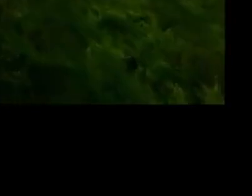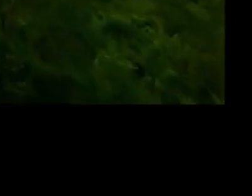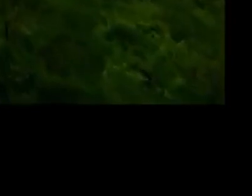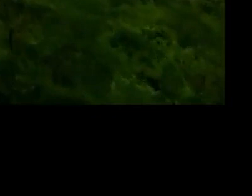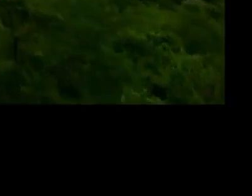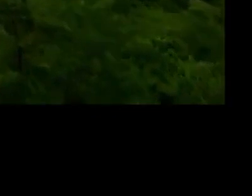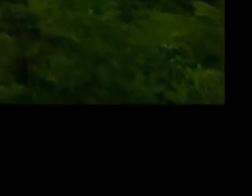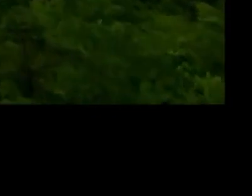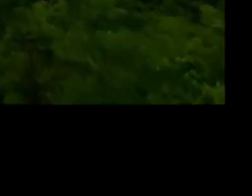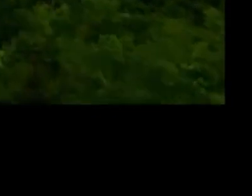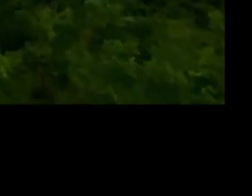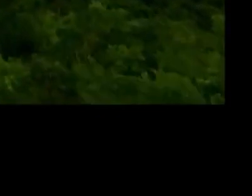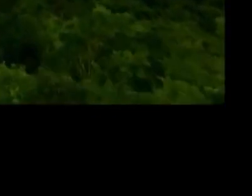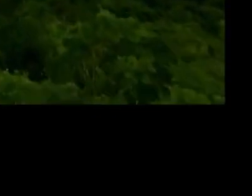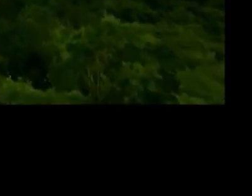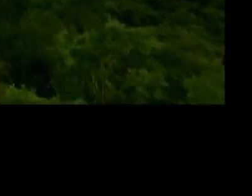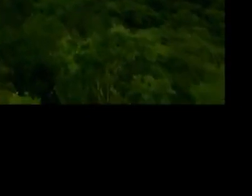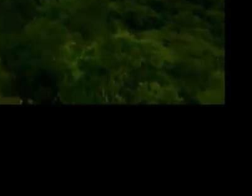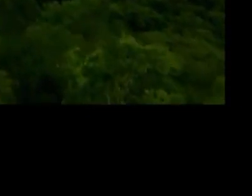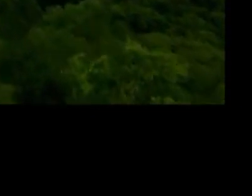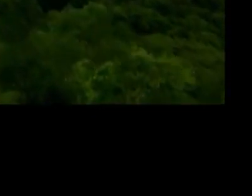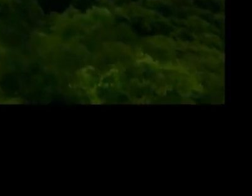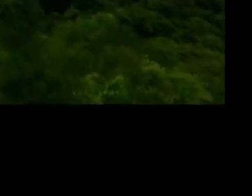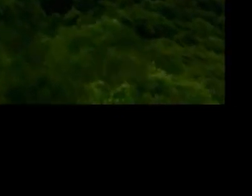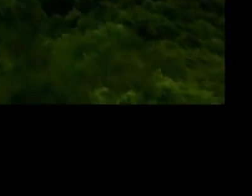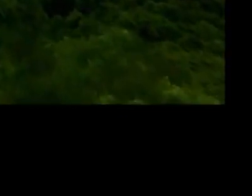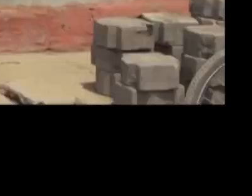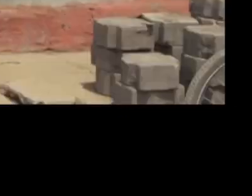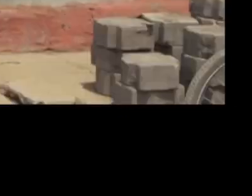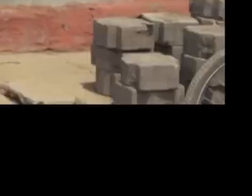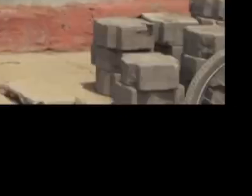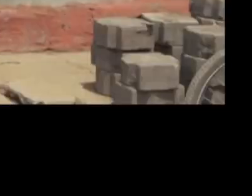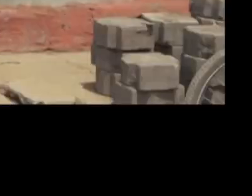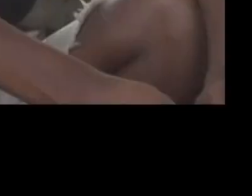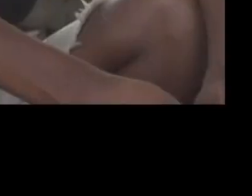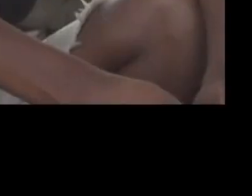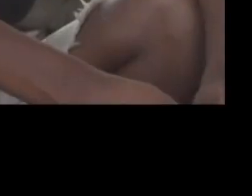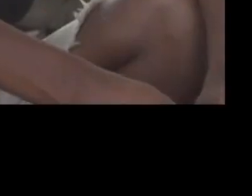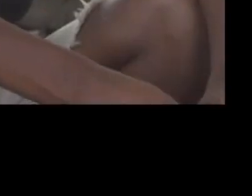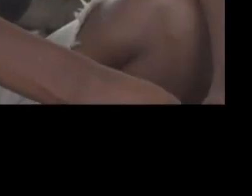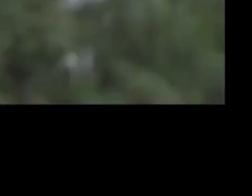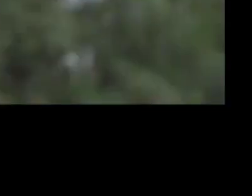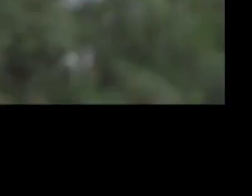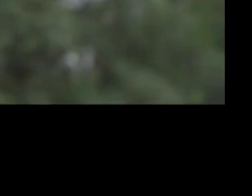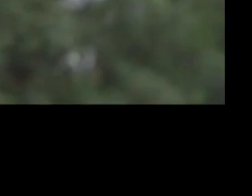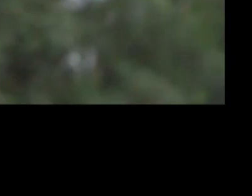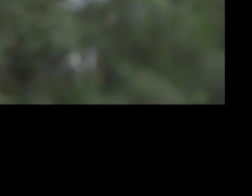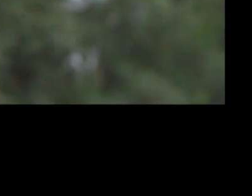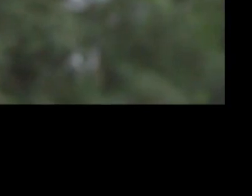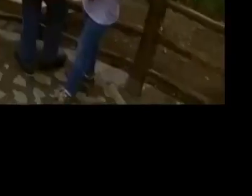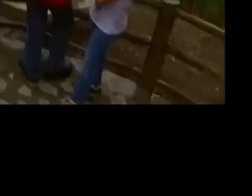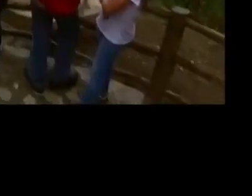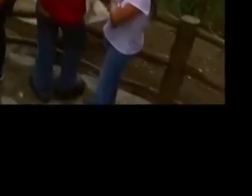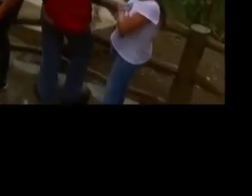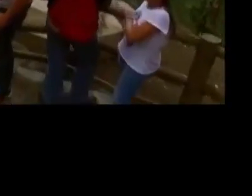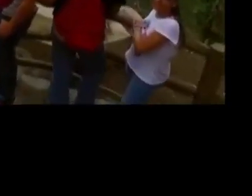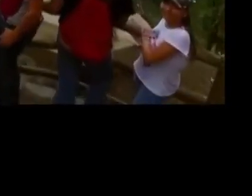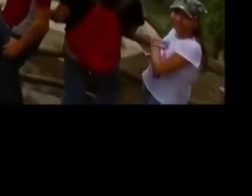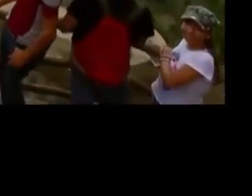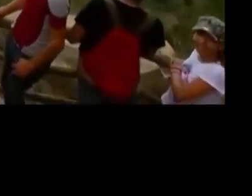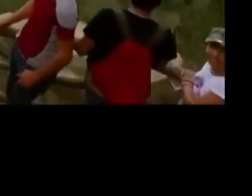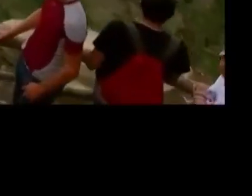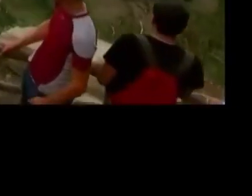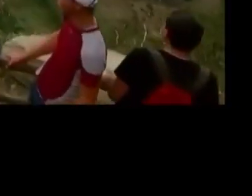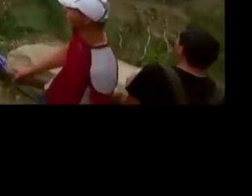y los Recursos Naturales y sus reformas establece en su artículo 119 que todos tenemos derecho a disfrutar de un